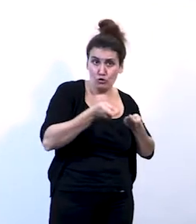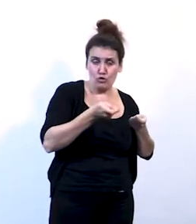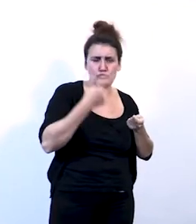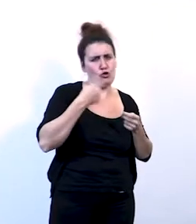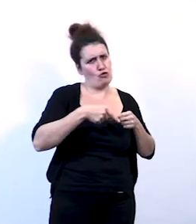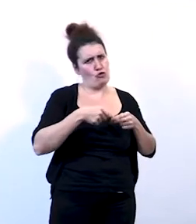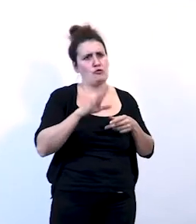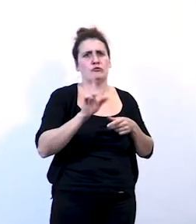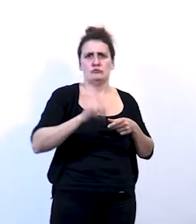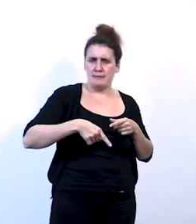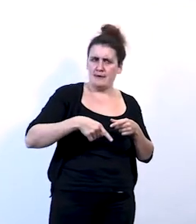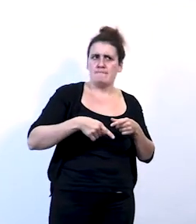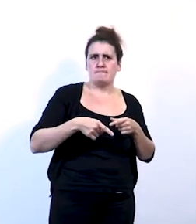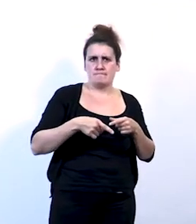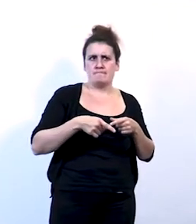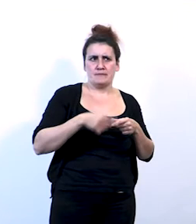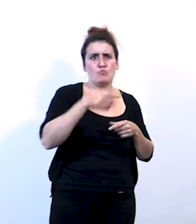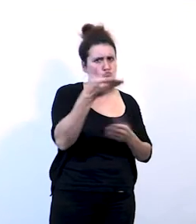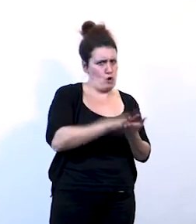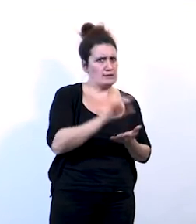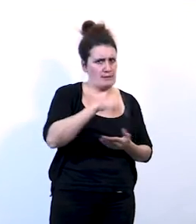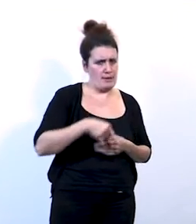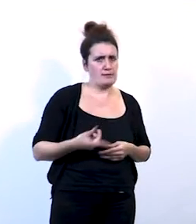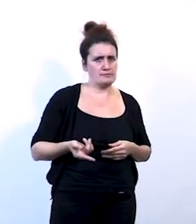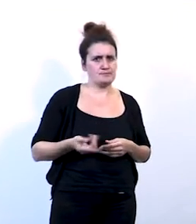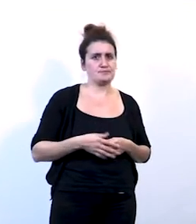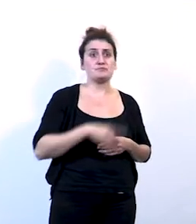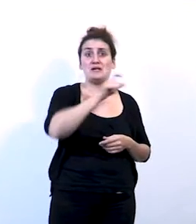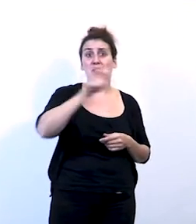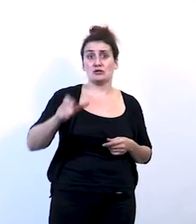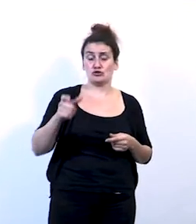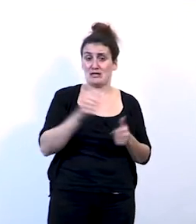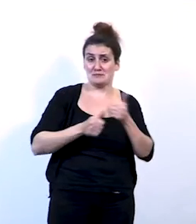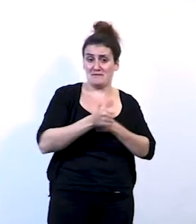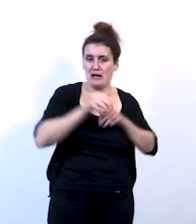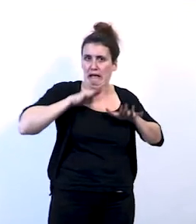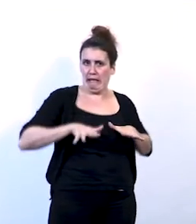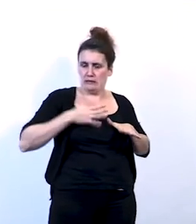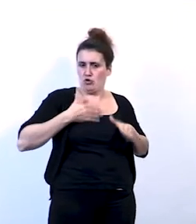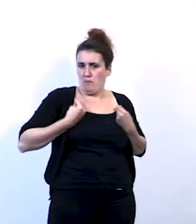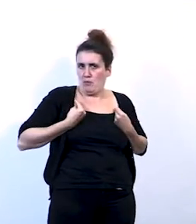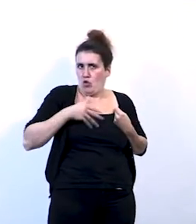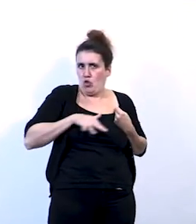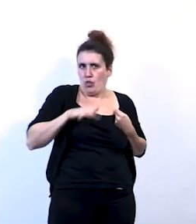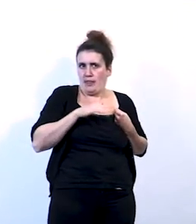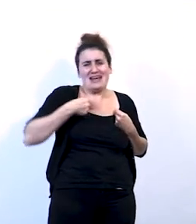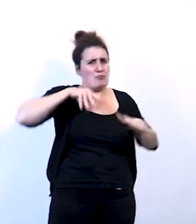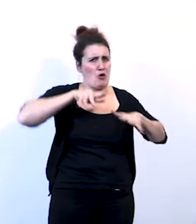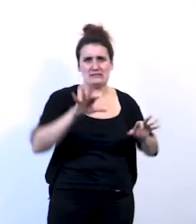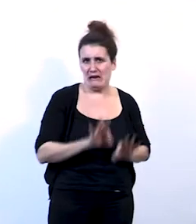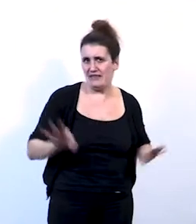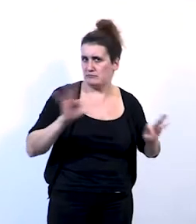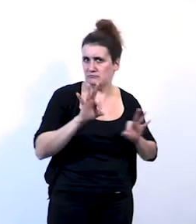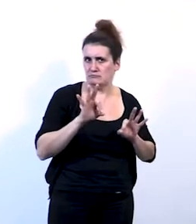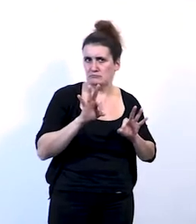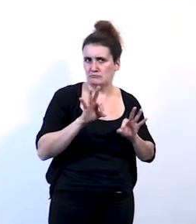chequeos y de entonces, la gente prefiere quedarse donde vive y no mover.